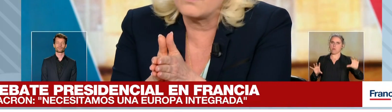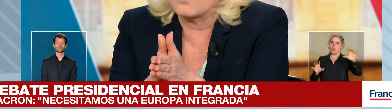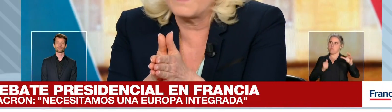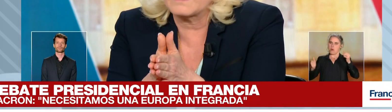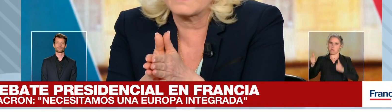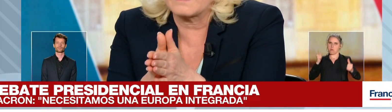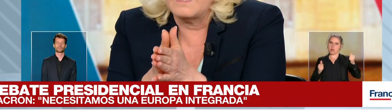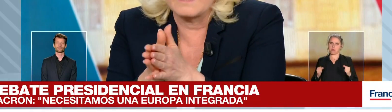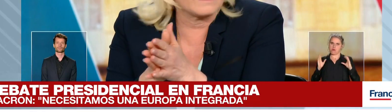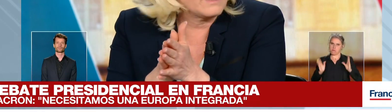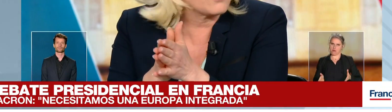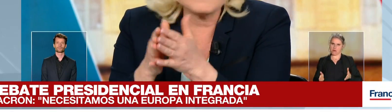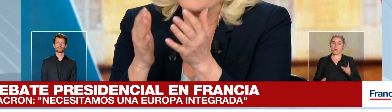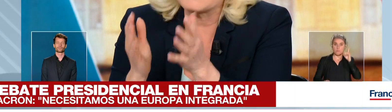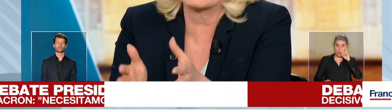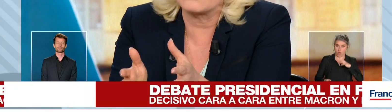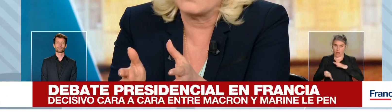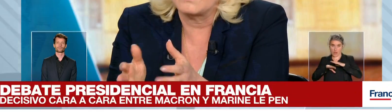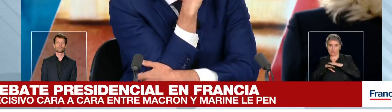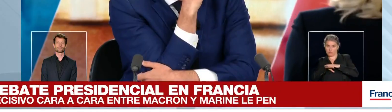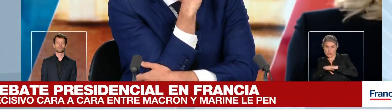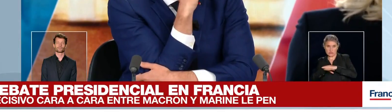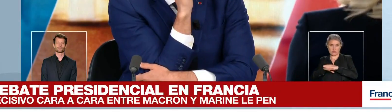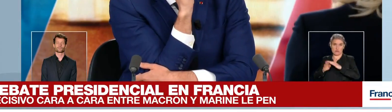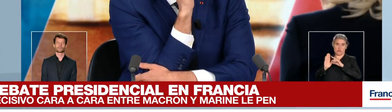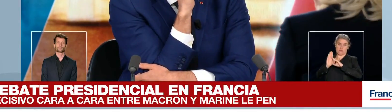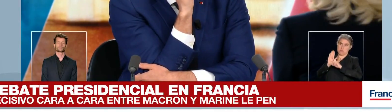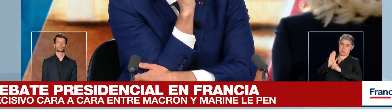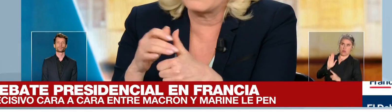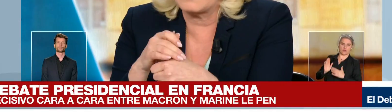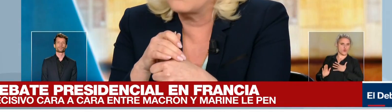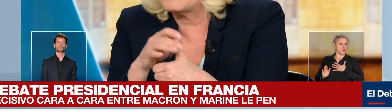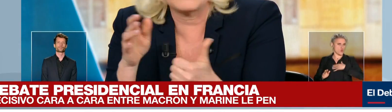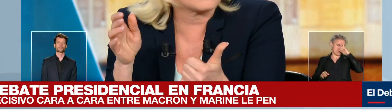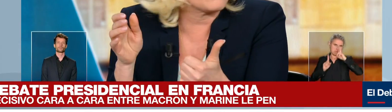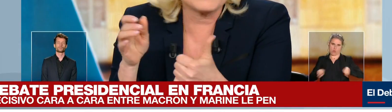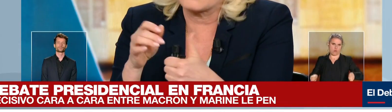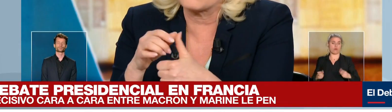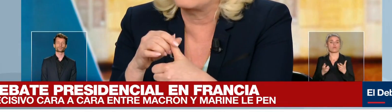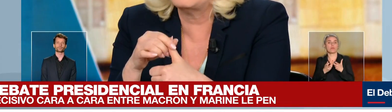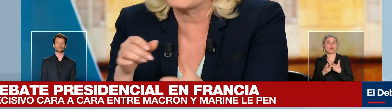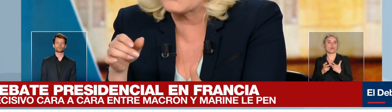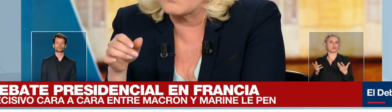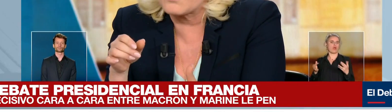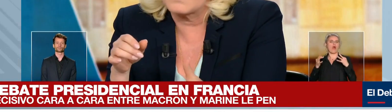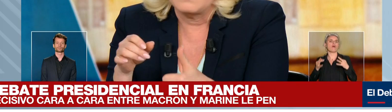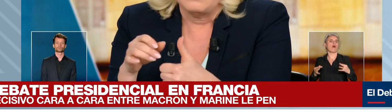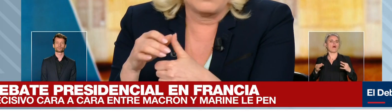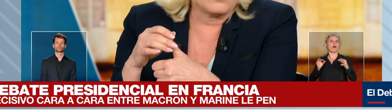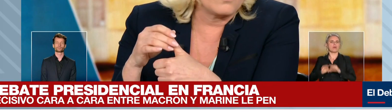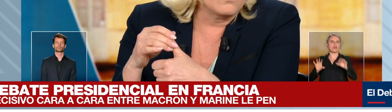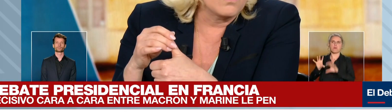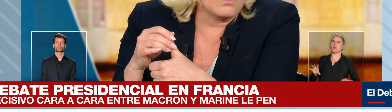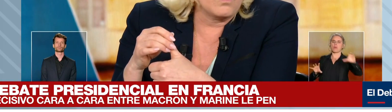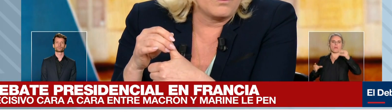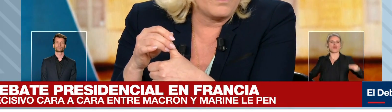qué? Porque hay toda una serie de políticas de la Unión Europea con las que yo estoy en desacuerdo. Estoy en desacuerdo con la multiplicación de los acuerdos